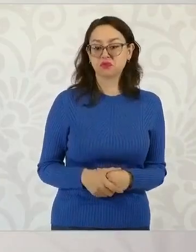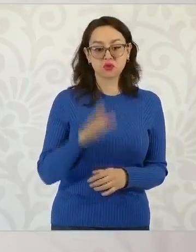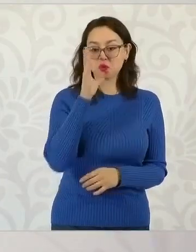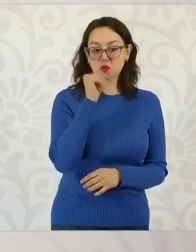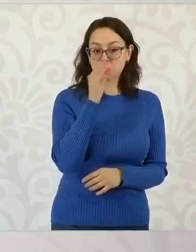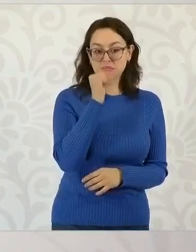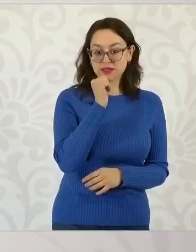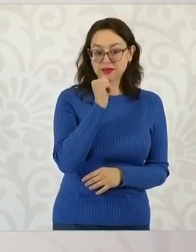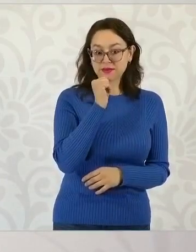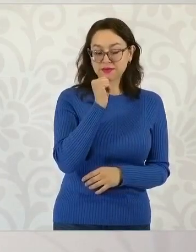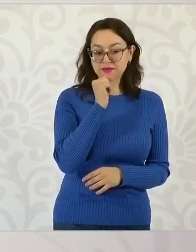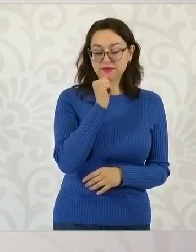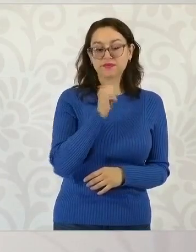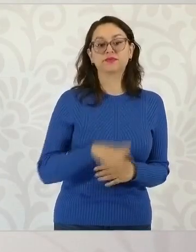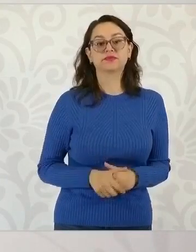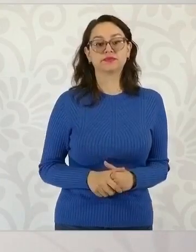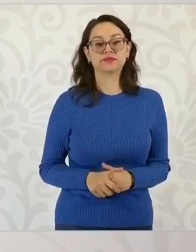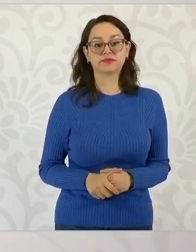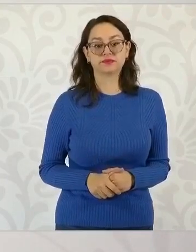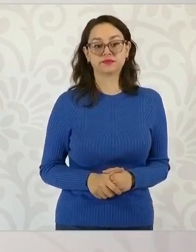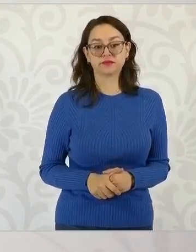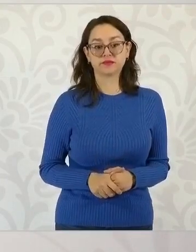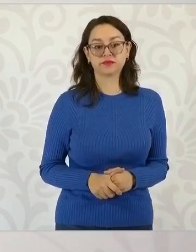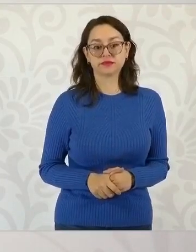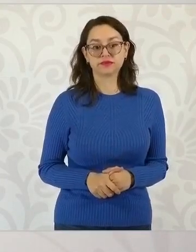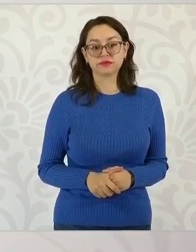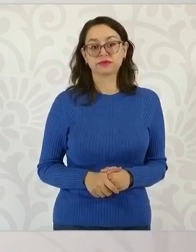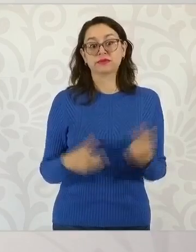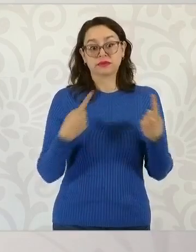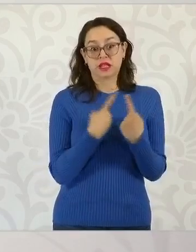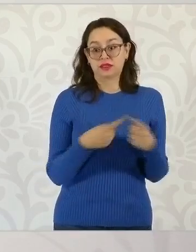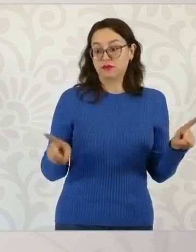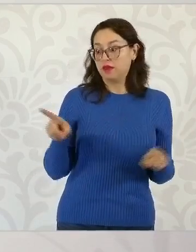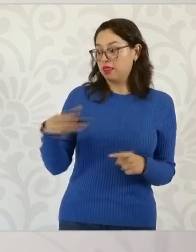A diferencia, por ejemplo, de un presidente como Andrés Manuel